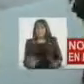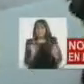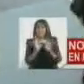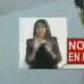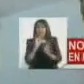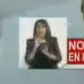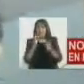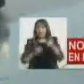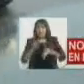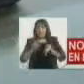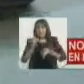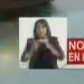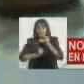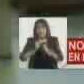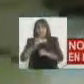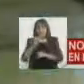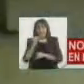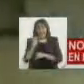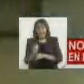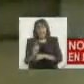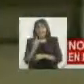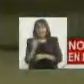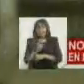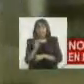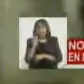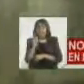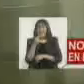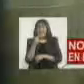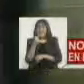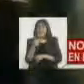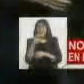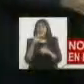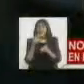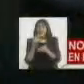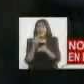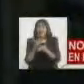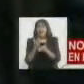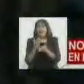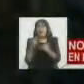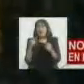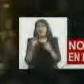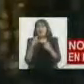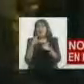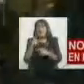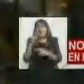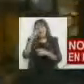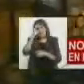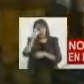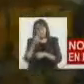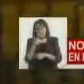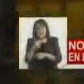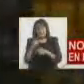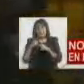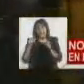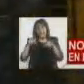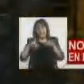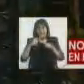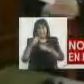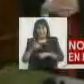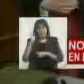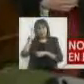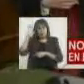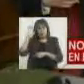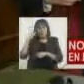como lo es la Corte Internacional de La Haya. Usted ha dicho que va a empezar una ofensiva diplomática precisamente aquí en